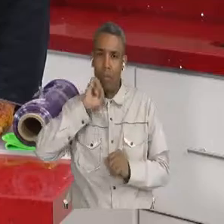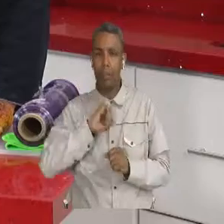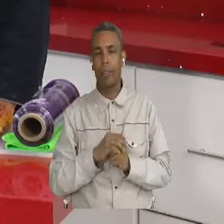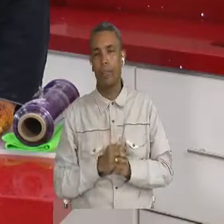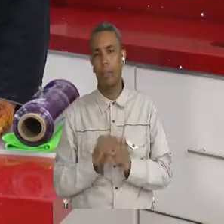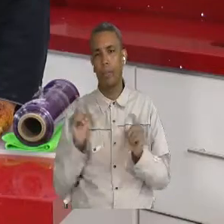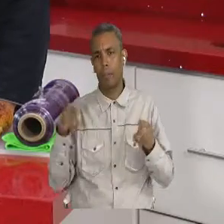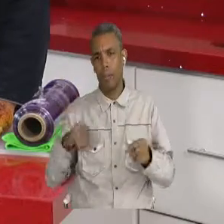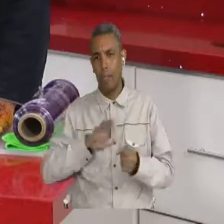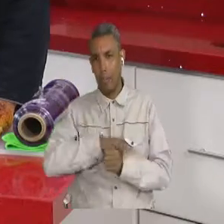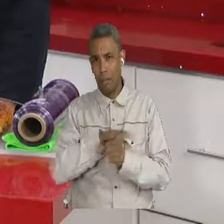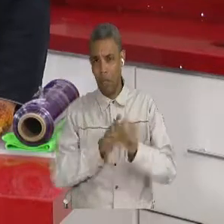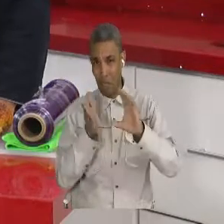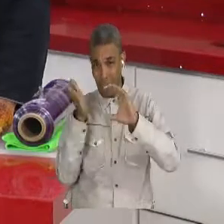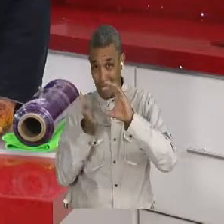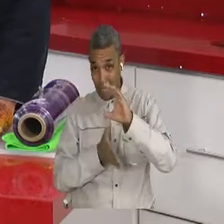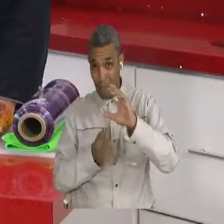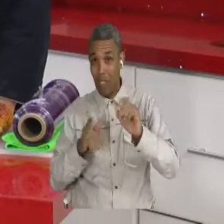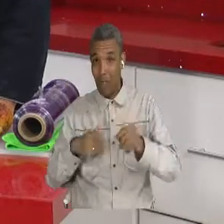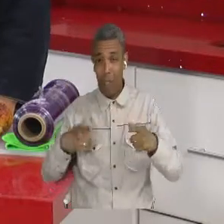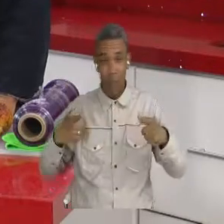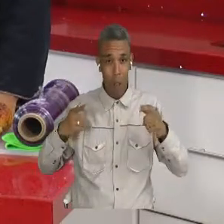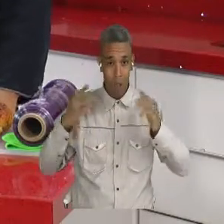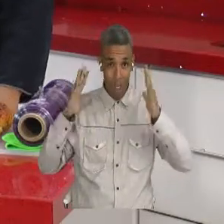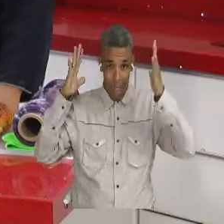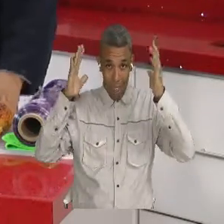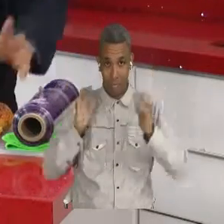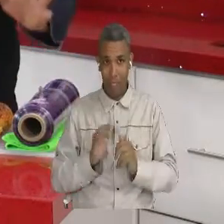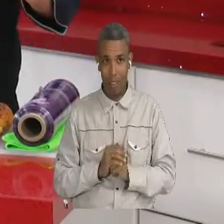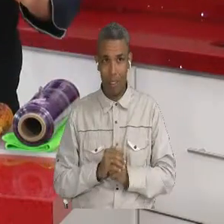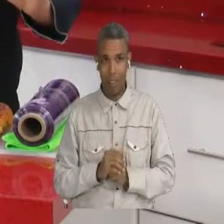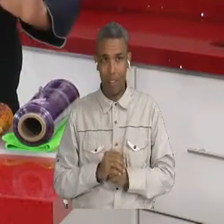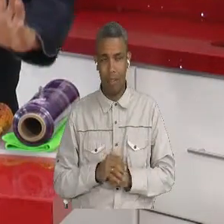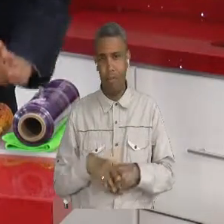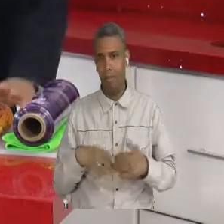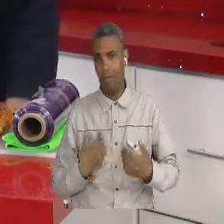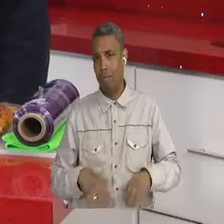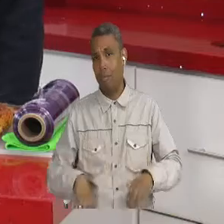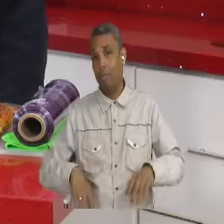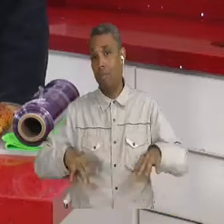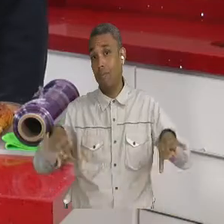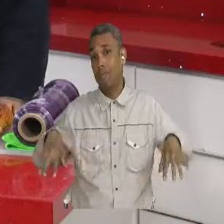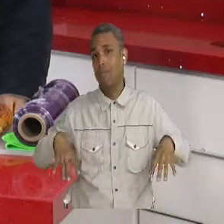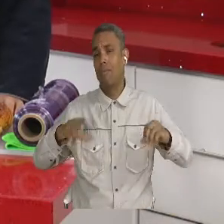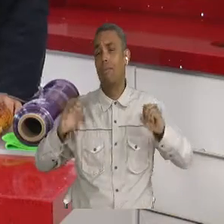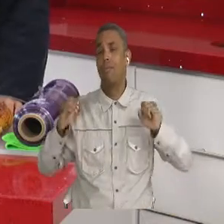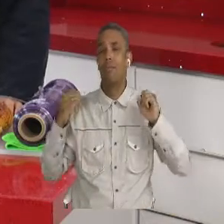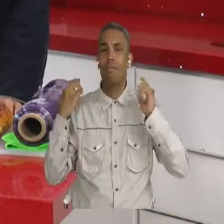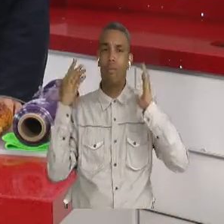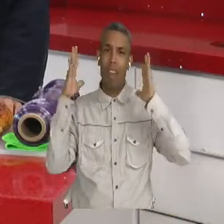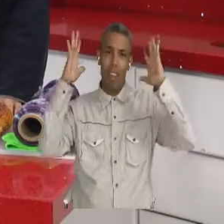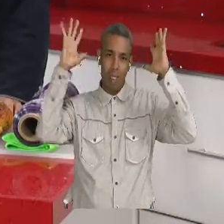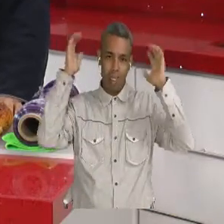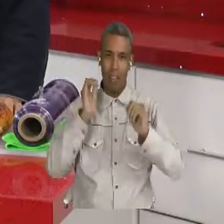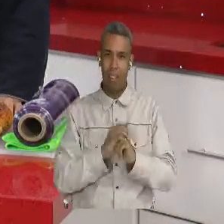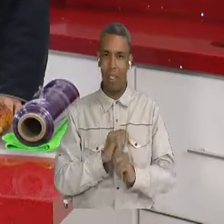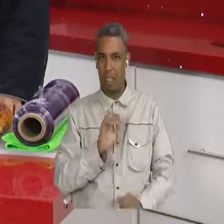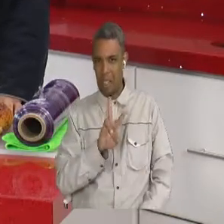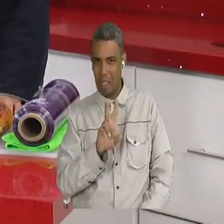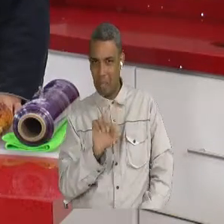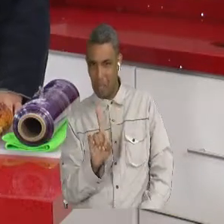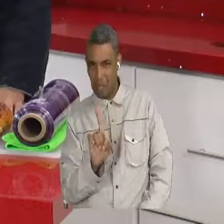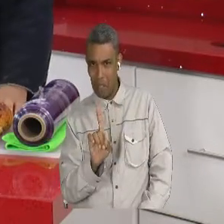barrio Cincuentenario también cumple año. Entonces tenemos una gran fiesta el 21 y el